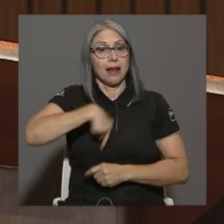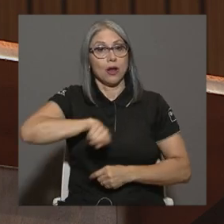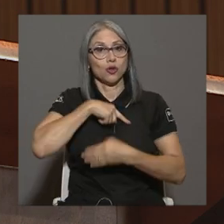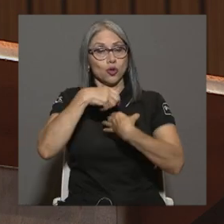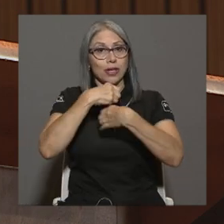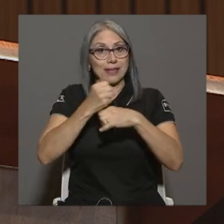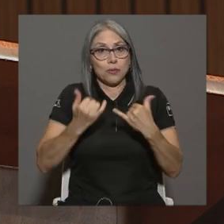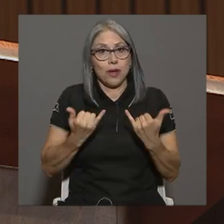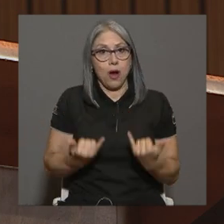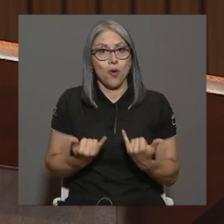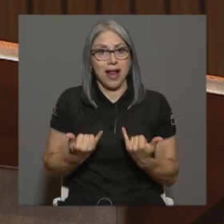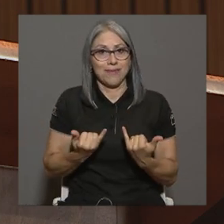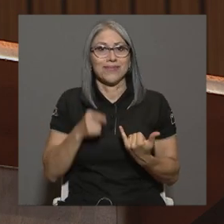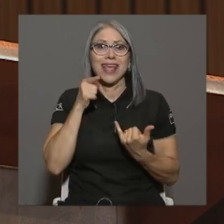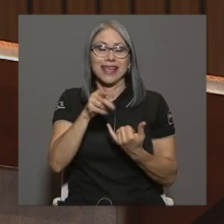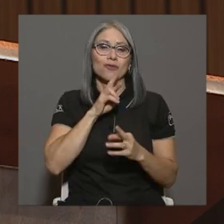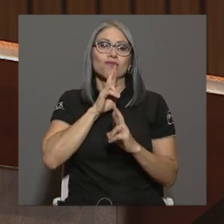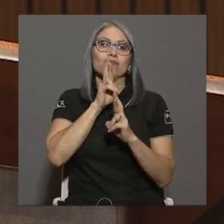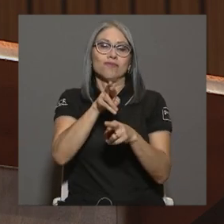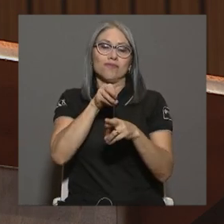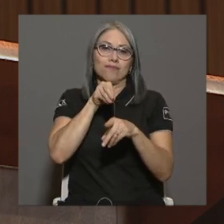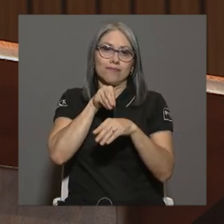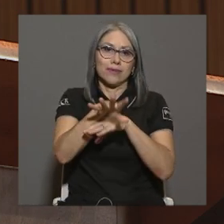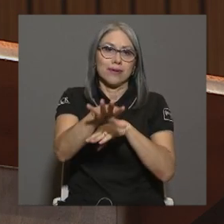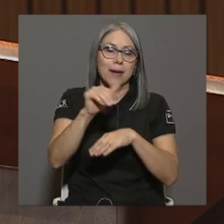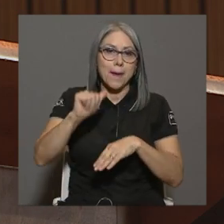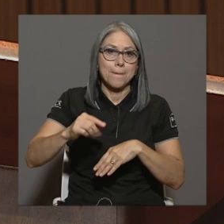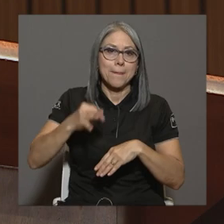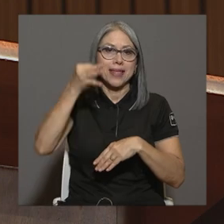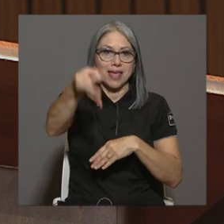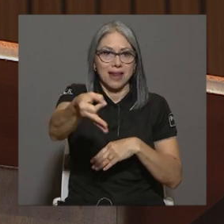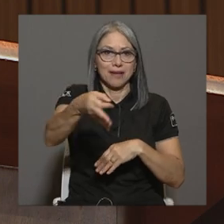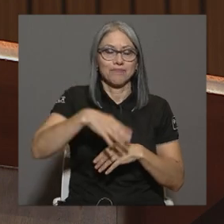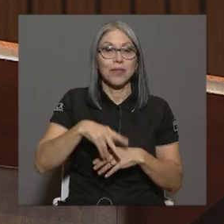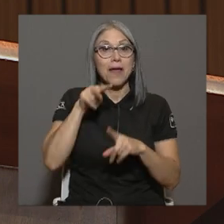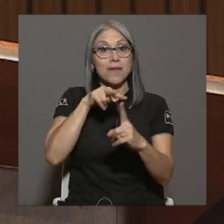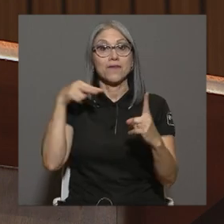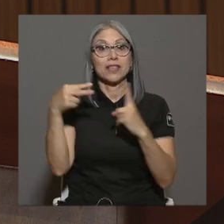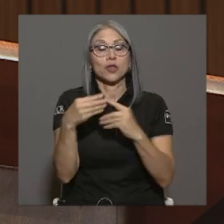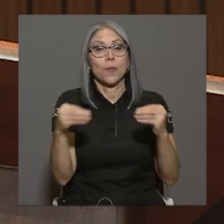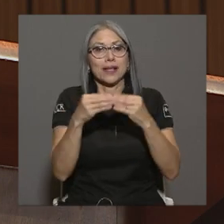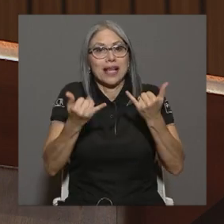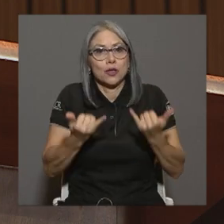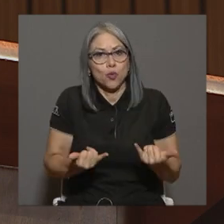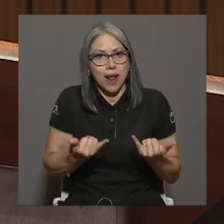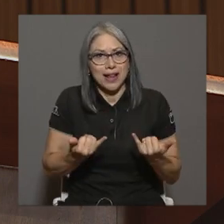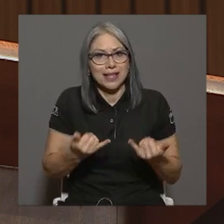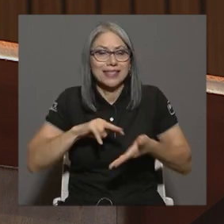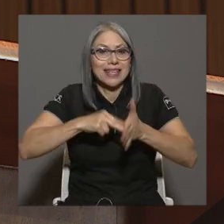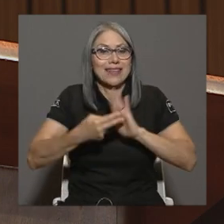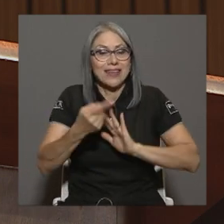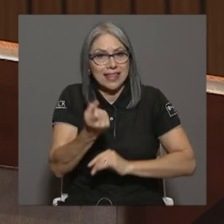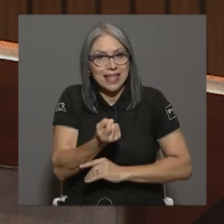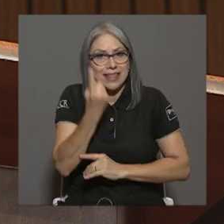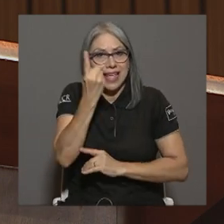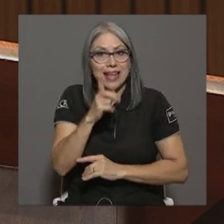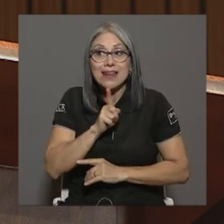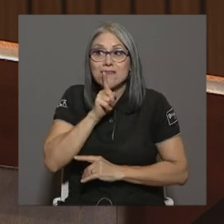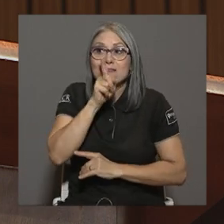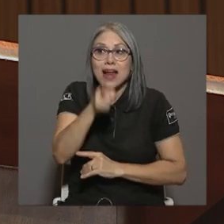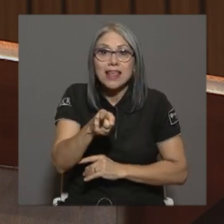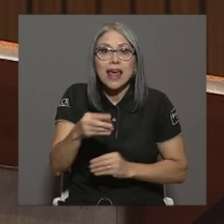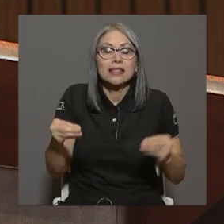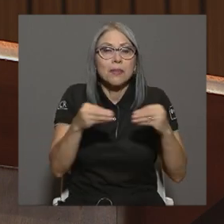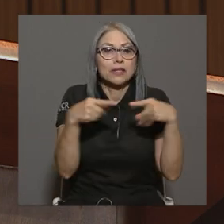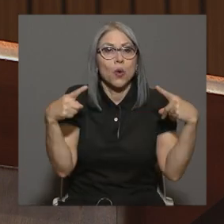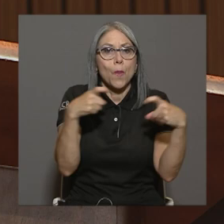el ahora repercutirá en el mañana. La visión más actual nos convoca a entender que la realidad es más compleja de lo